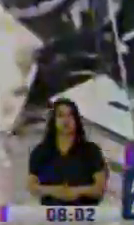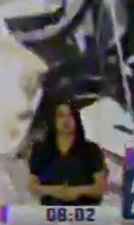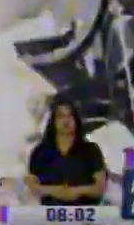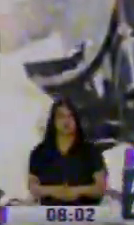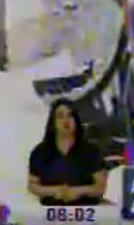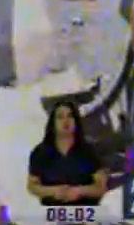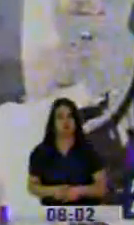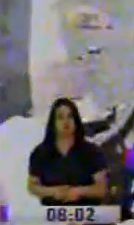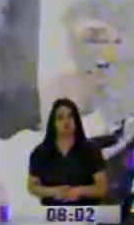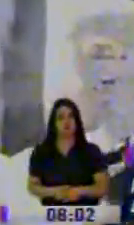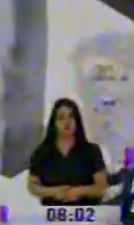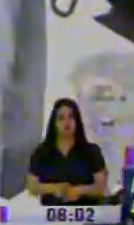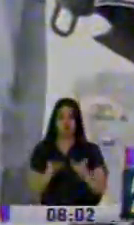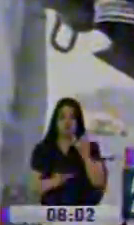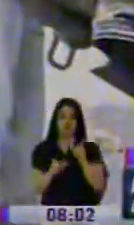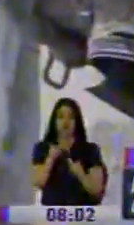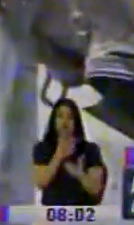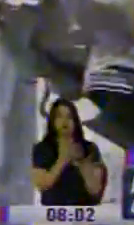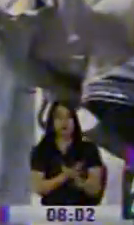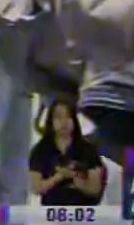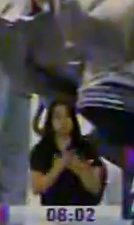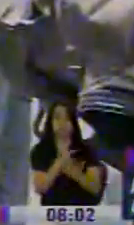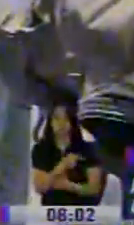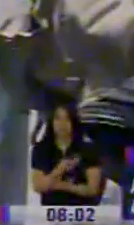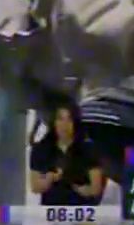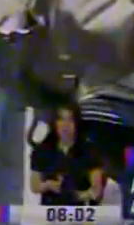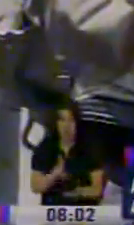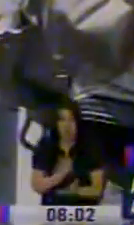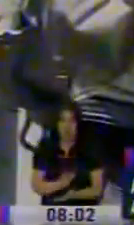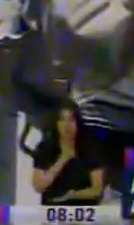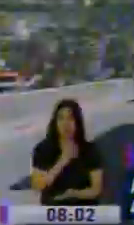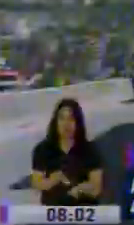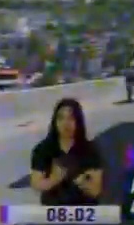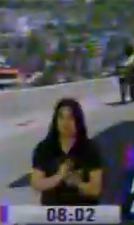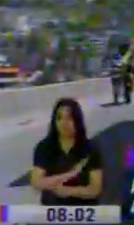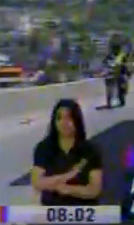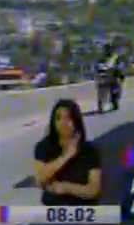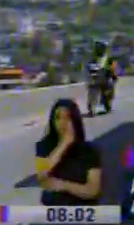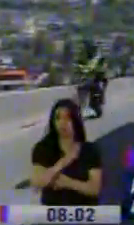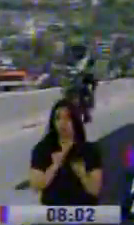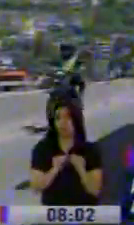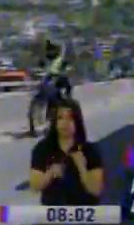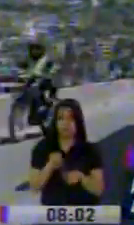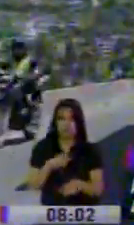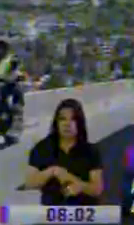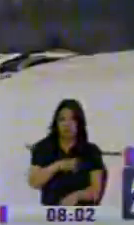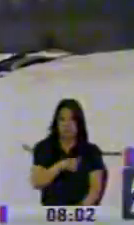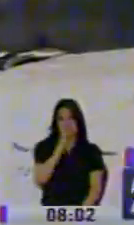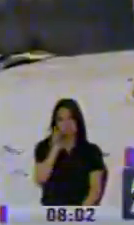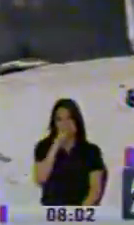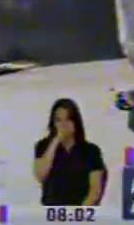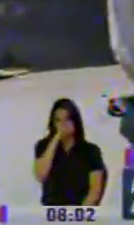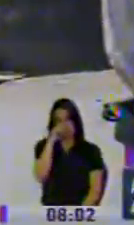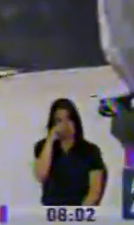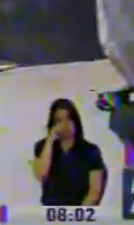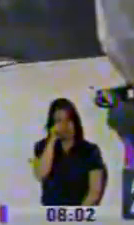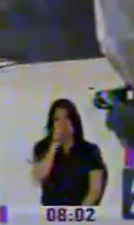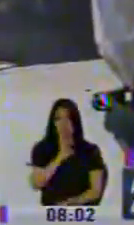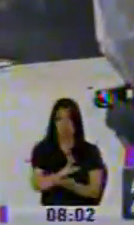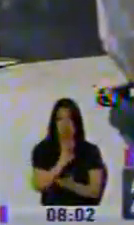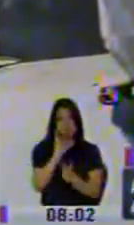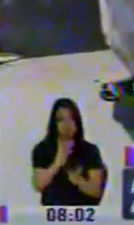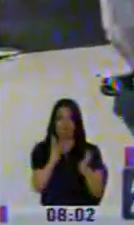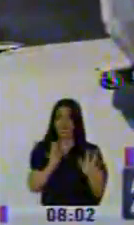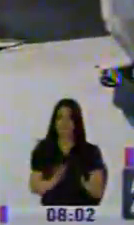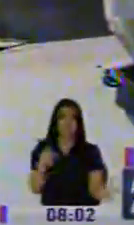Los pobladores del sector a la espera que cuadros como este no se vuelvan a repetir, ya que no es la primera vez que son testigos de accidentes